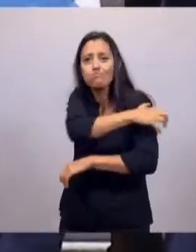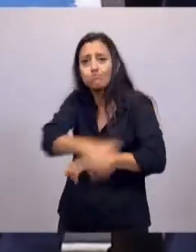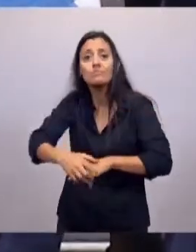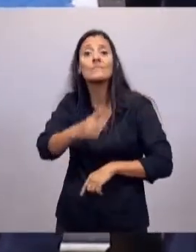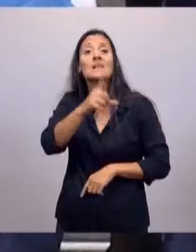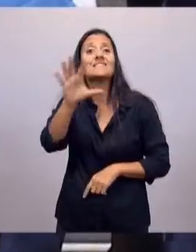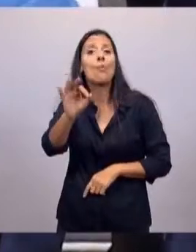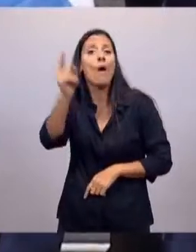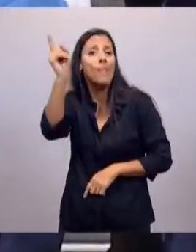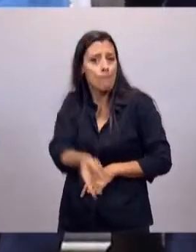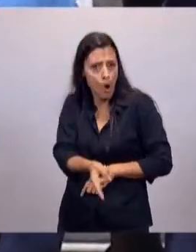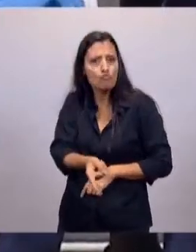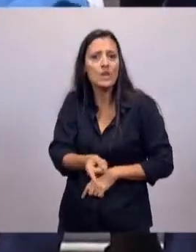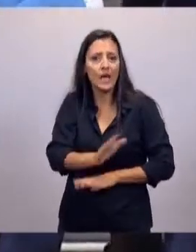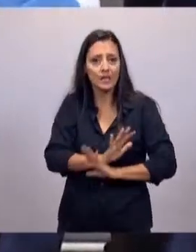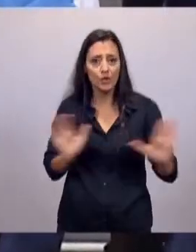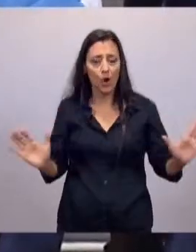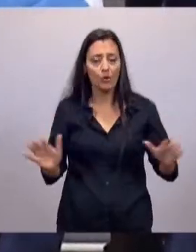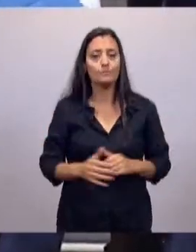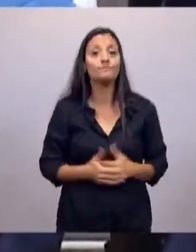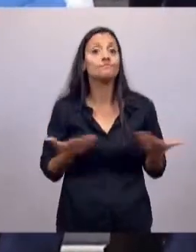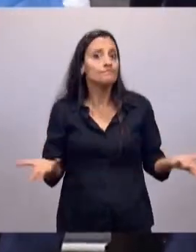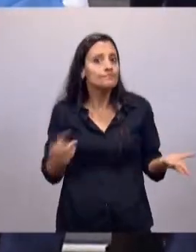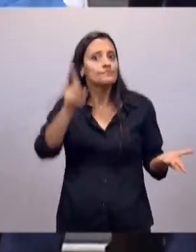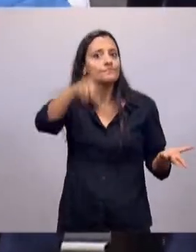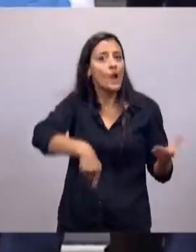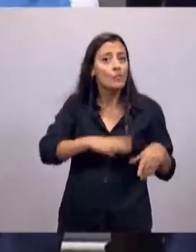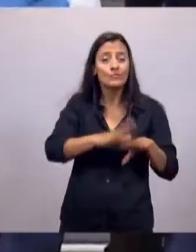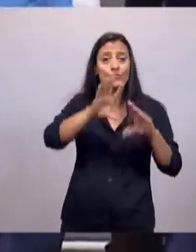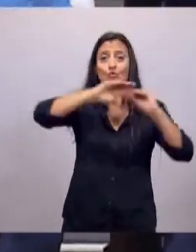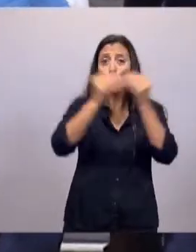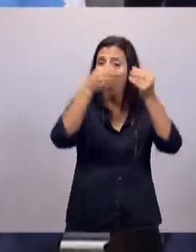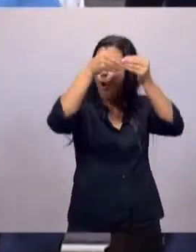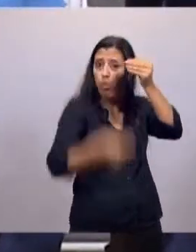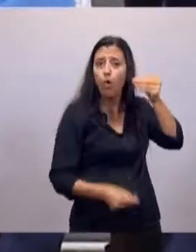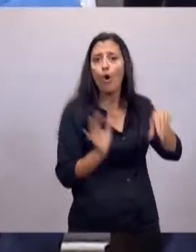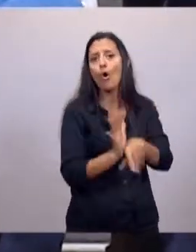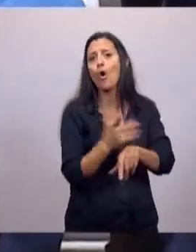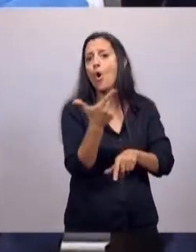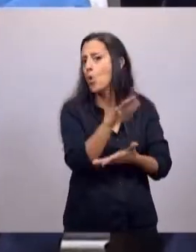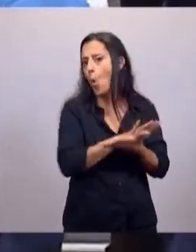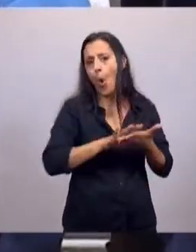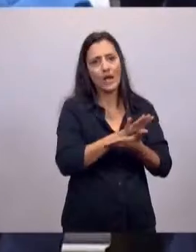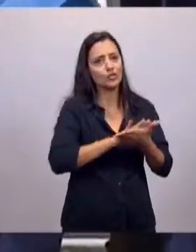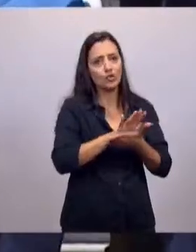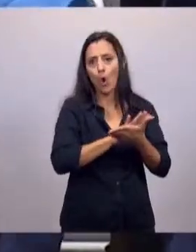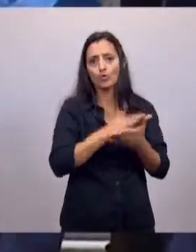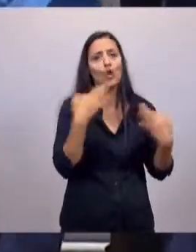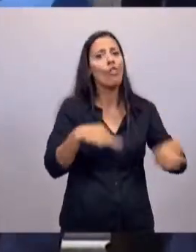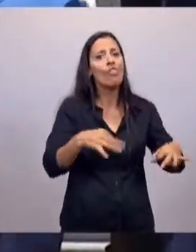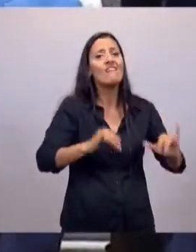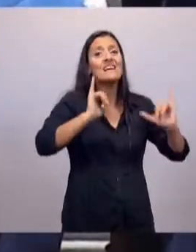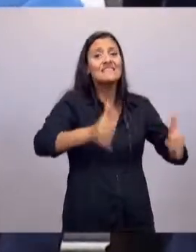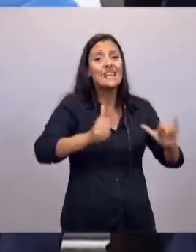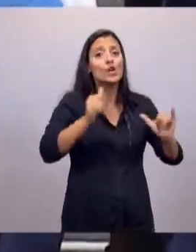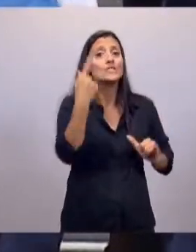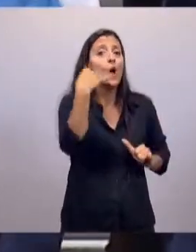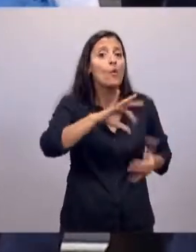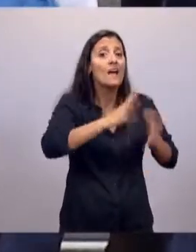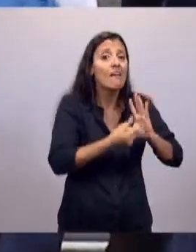del 50%. En consecuencia, no hay solución alternativa al